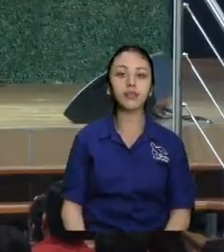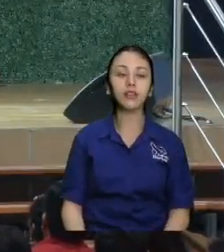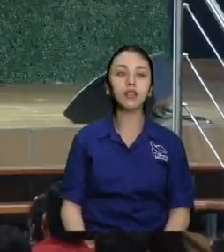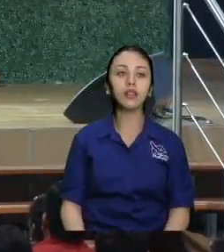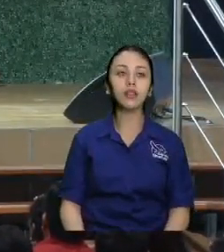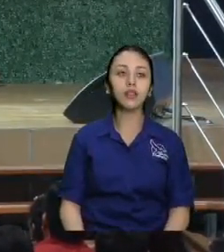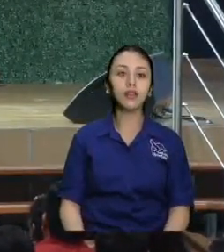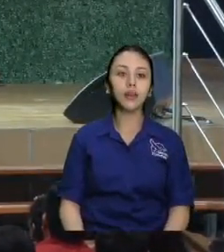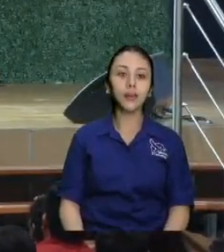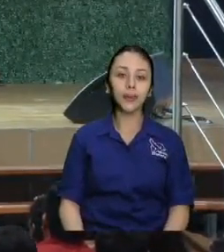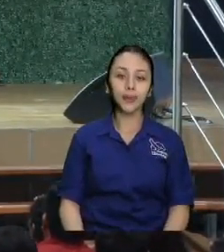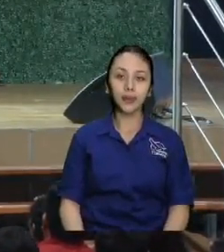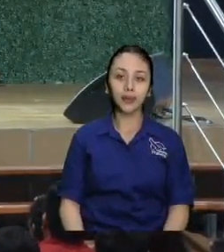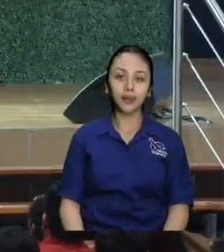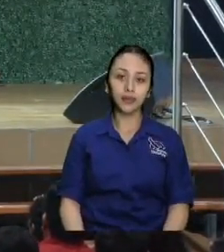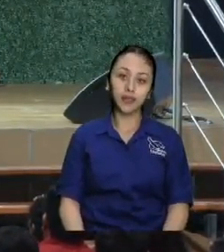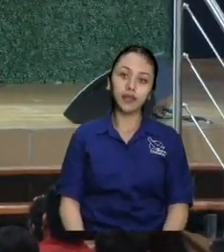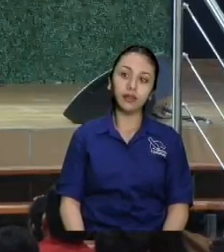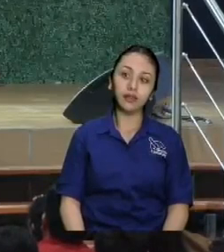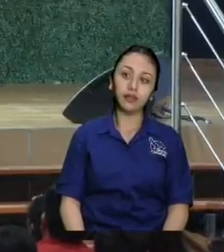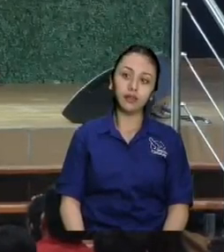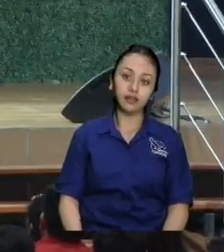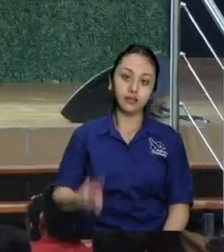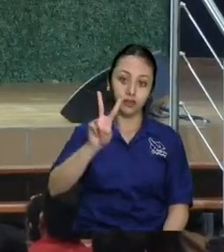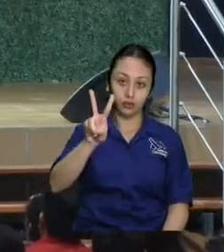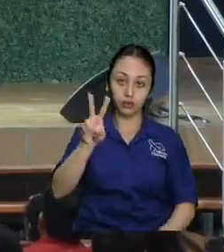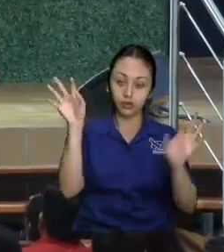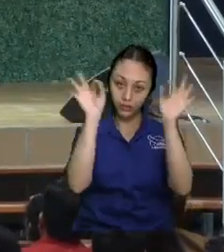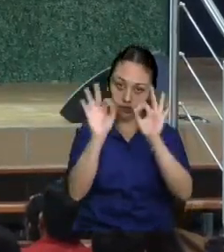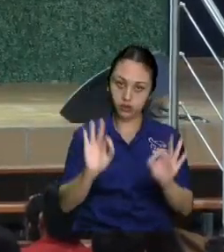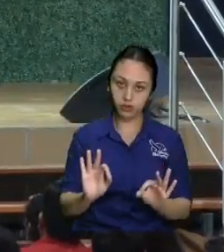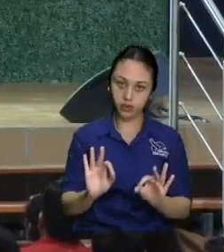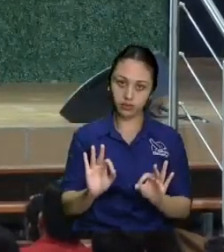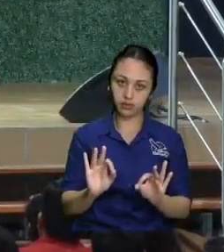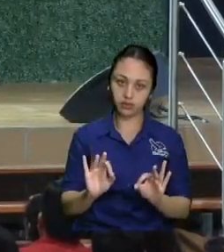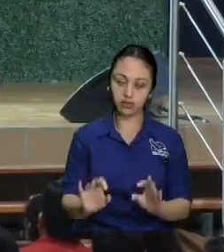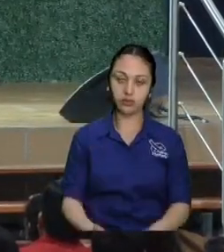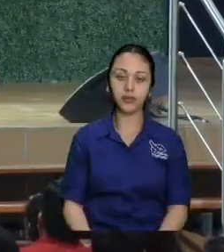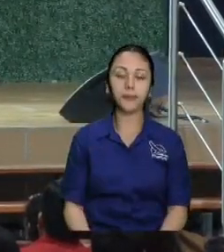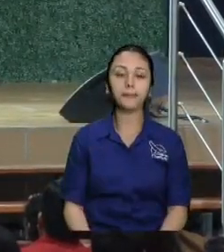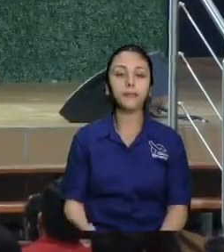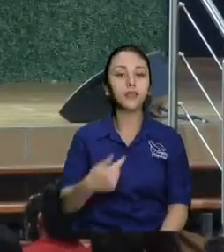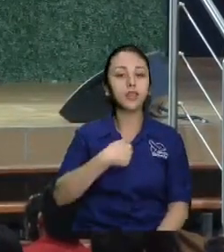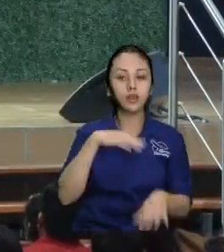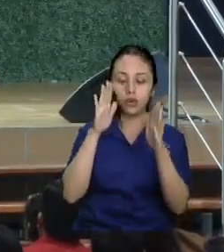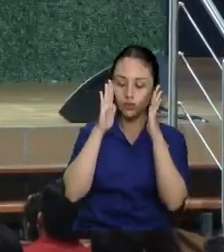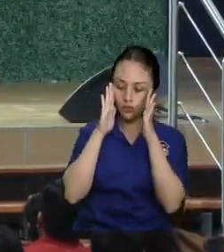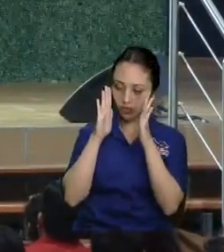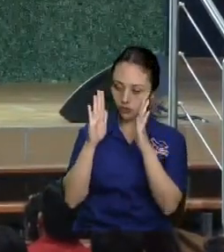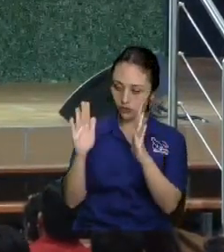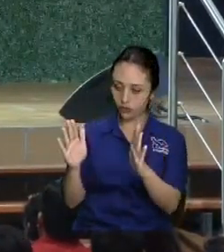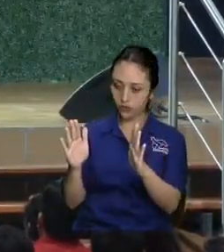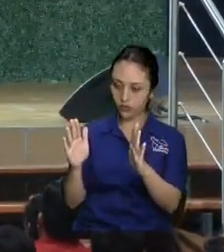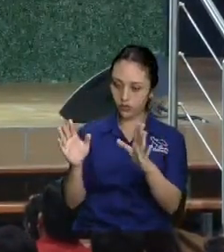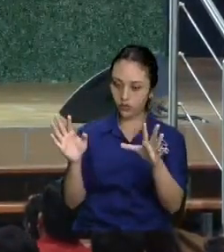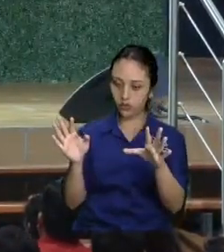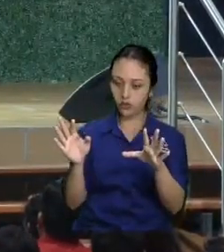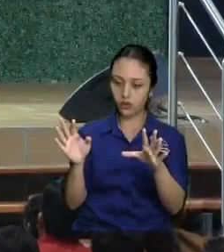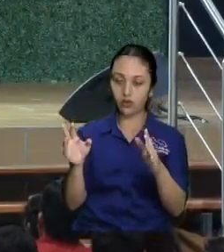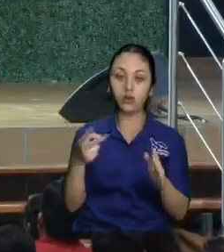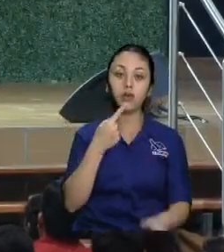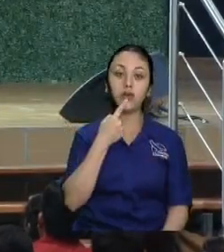Claro que esto es doble vía, pero aquí yo lo estoy enfocando, tal como dice Colosenses 3:19,